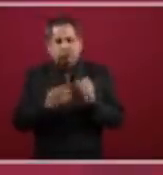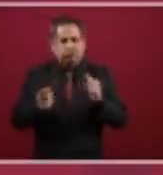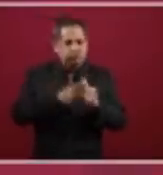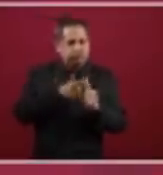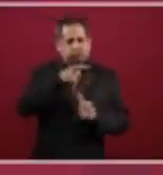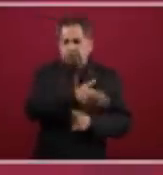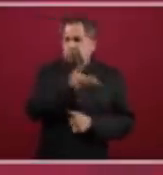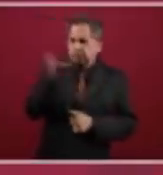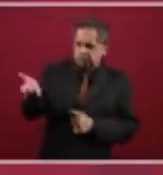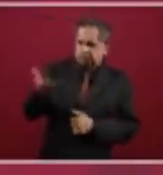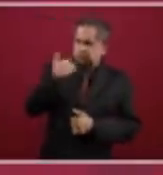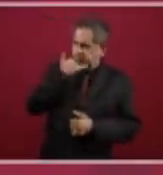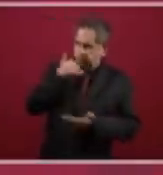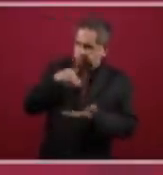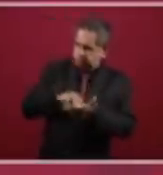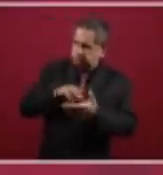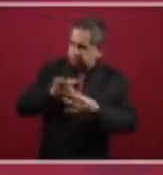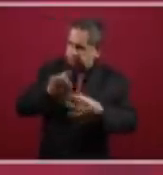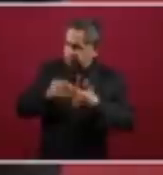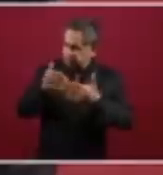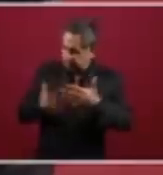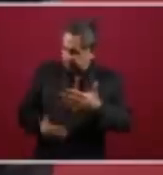sea, vamos